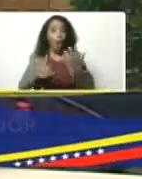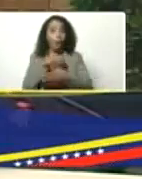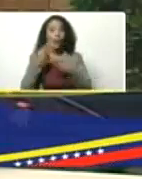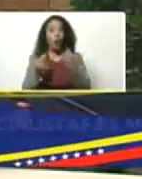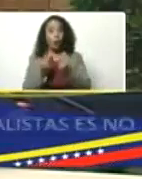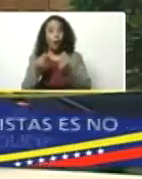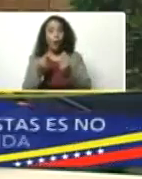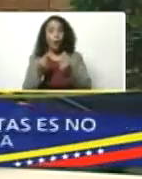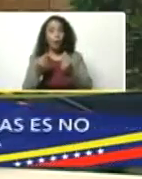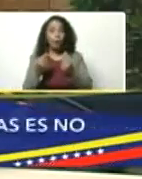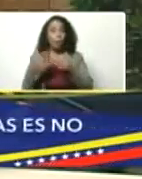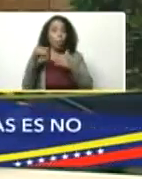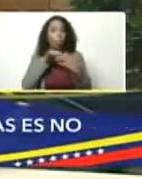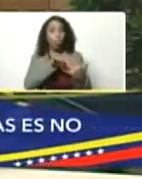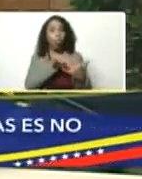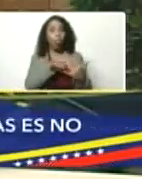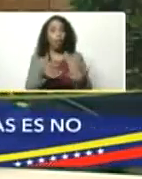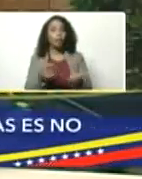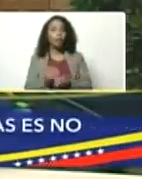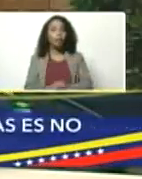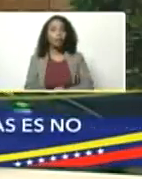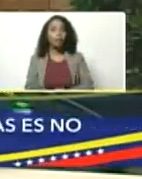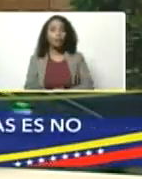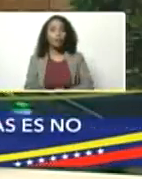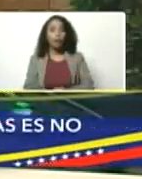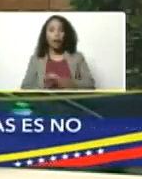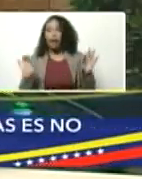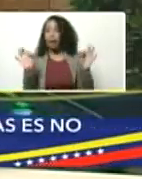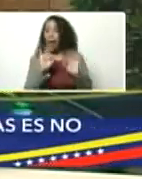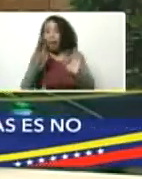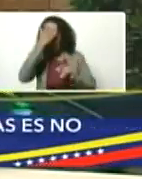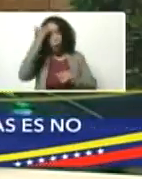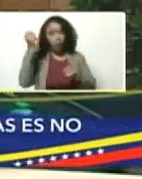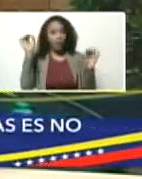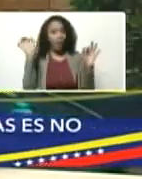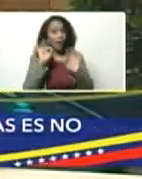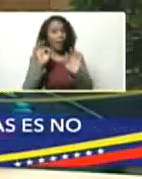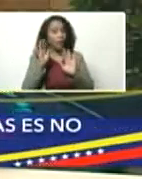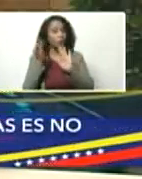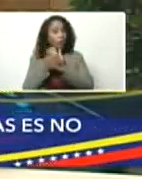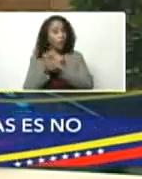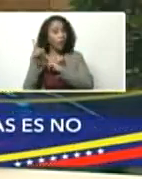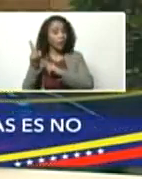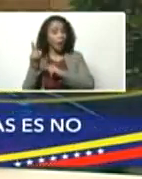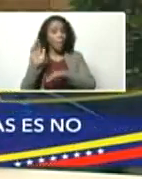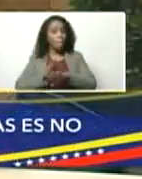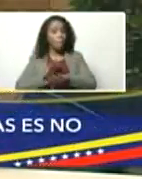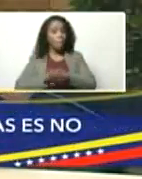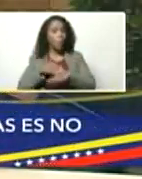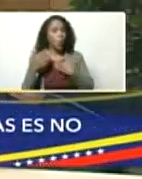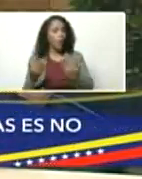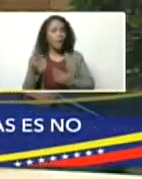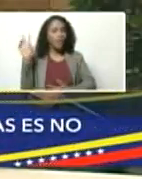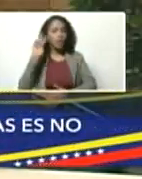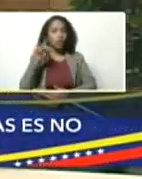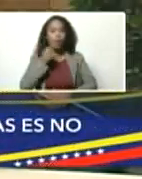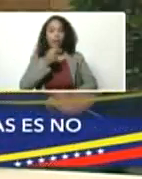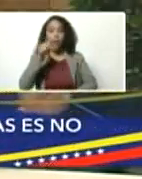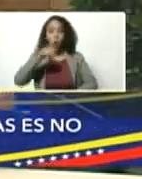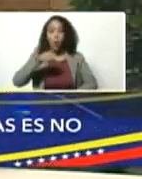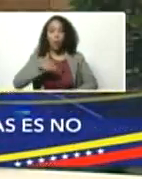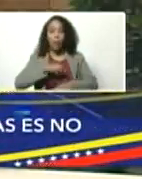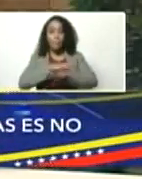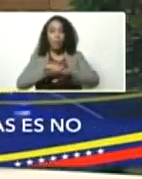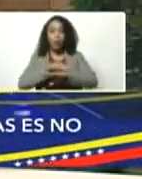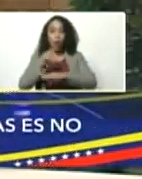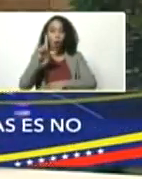de una economía de guerra, que nadie se lo olvide. Porque Venezuela, lo decía ahorita el ministro